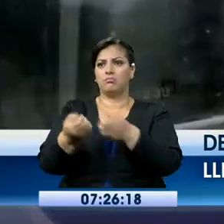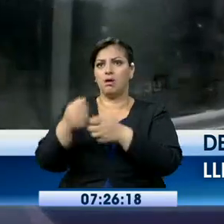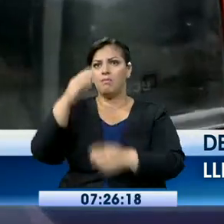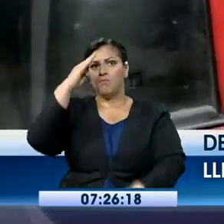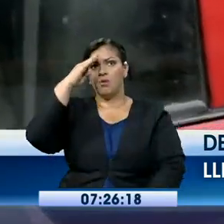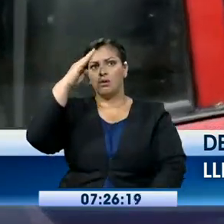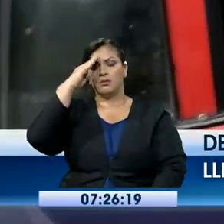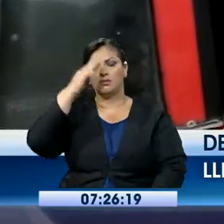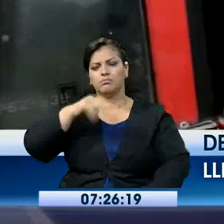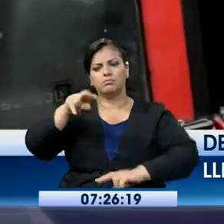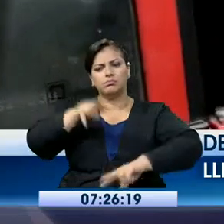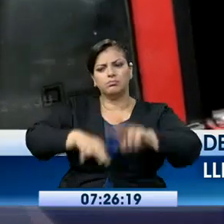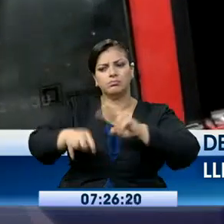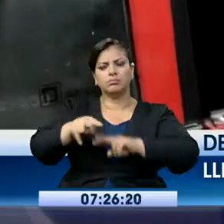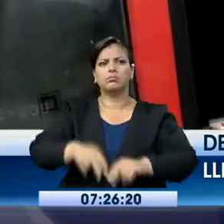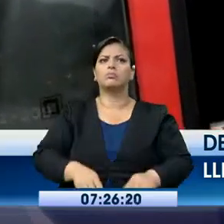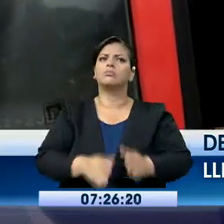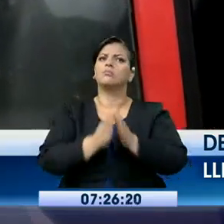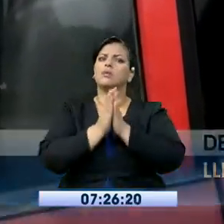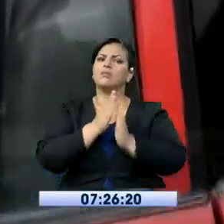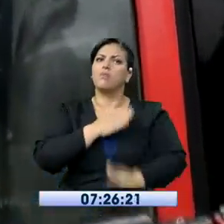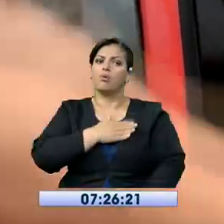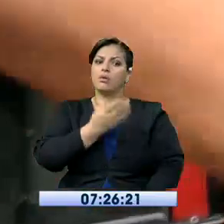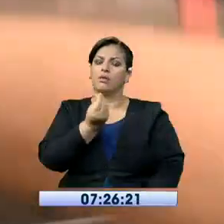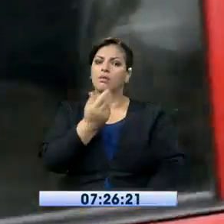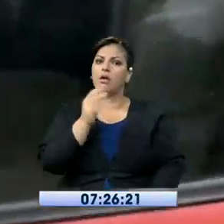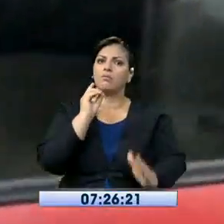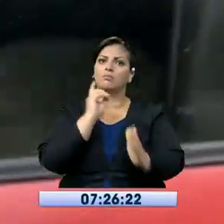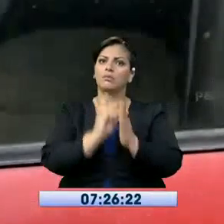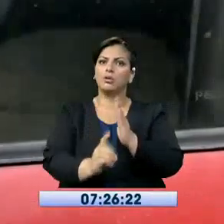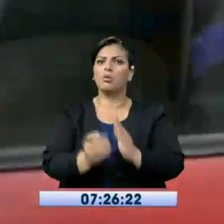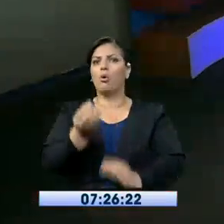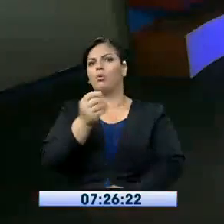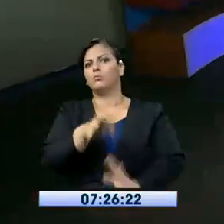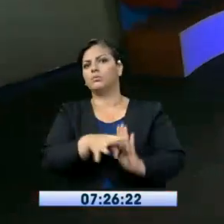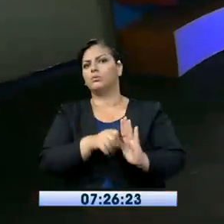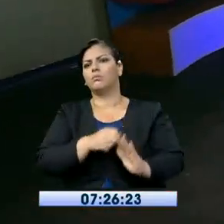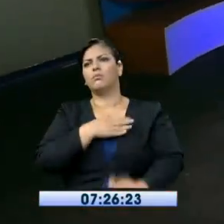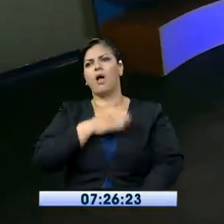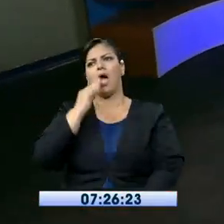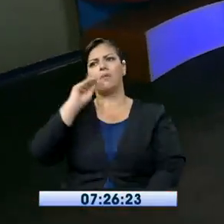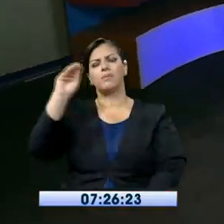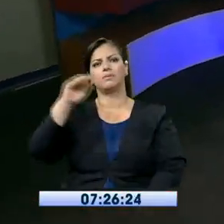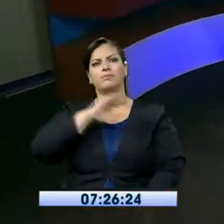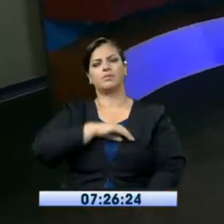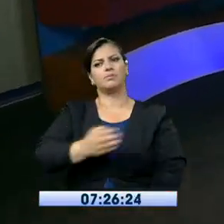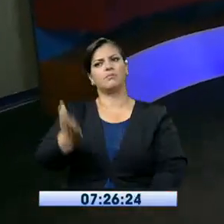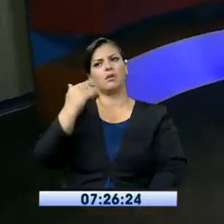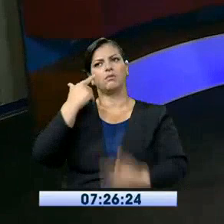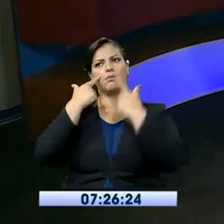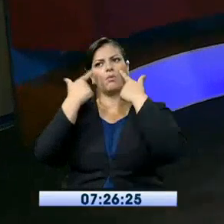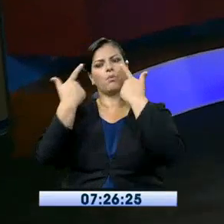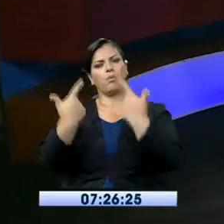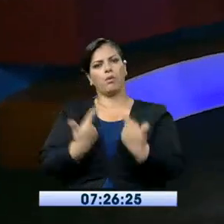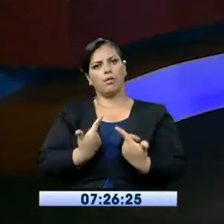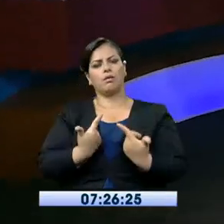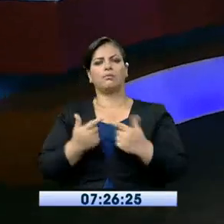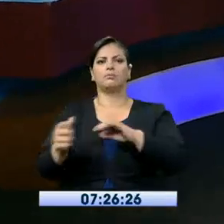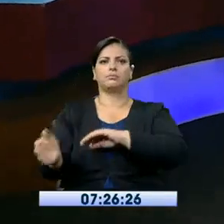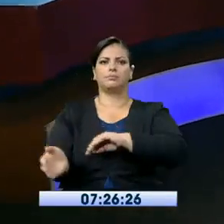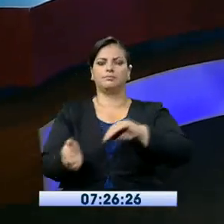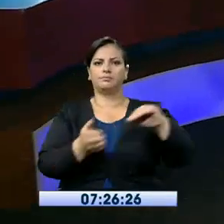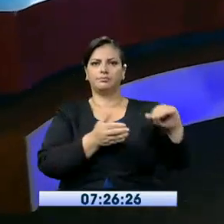Desde Ventanas, provincia de Los Ríos, informó Odette Camacho. Un hombre murió asesinado con